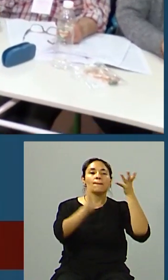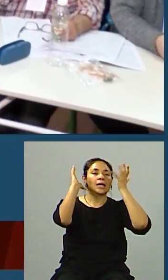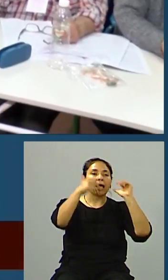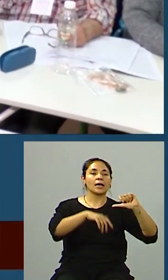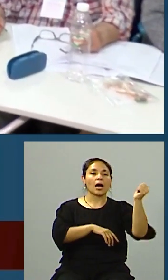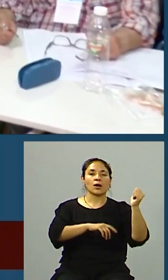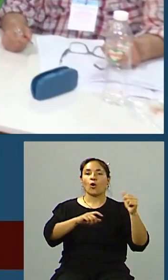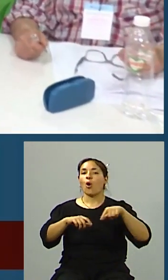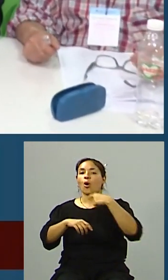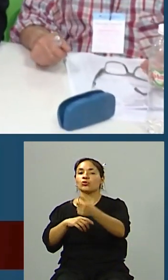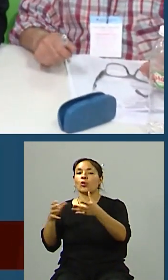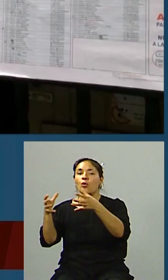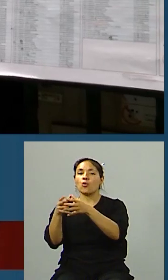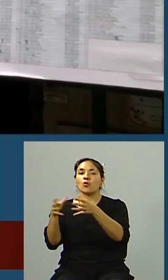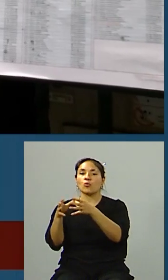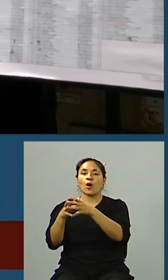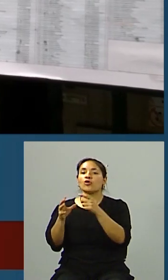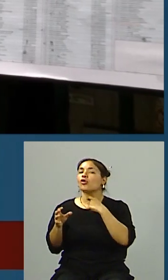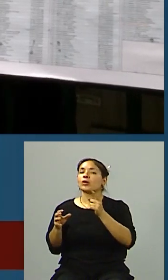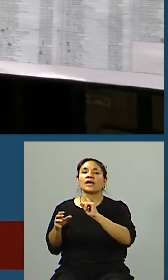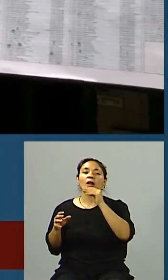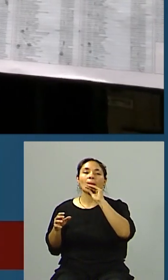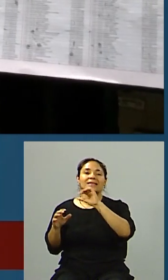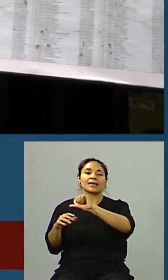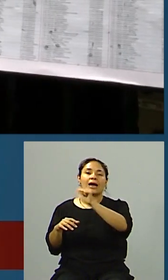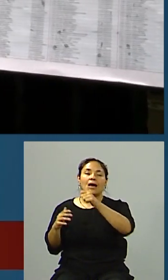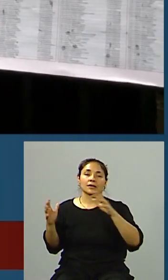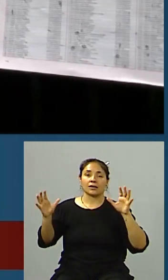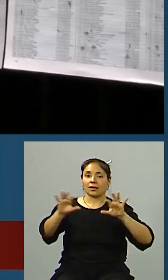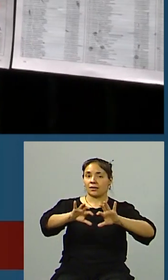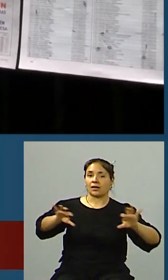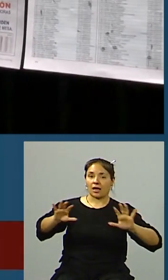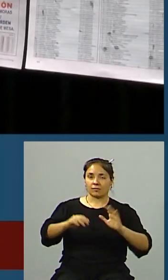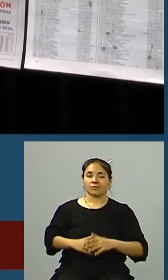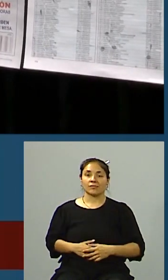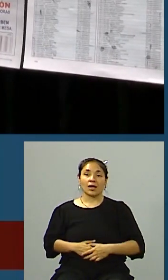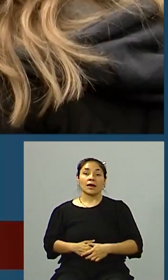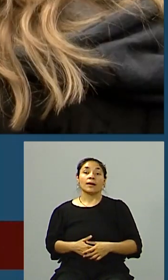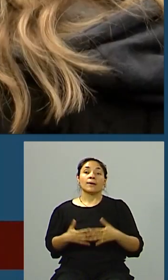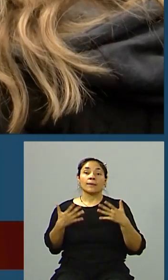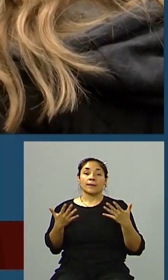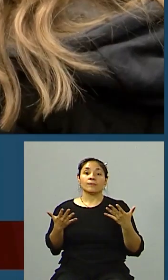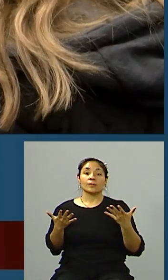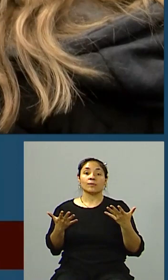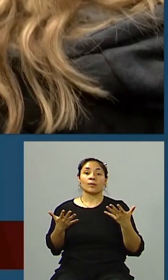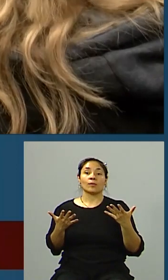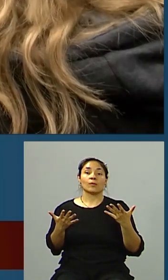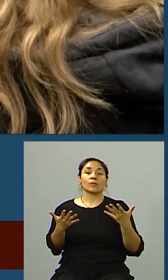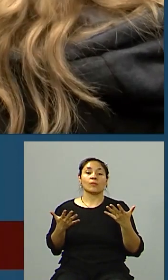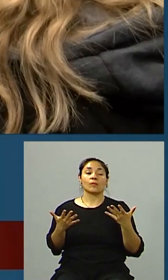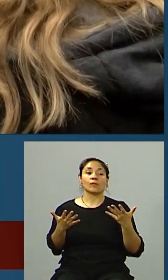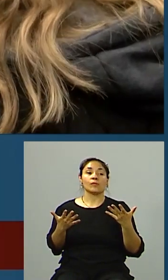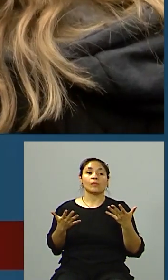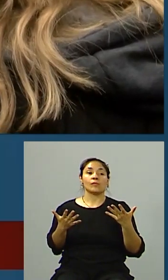han desdibujado diferencias y se juntan votantes de diferentes preferencias y de diferente perfil ideológico, pero que los